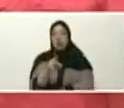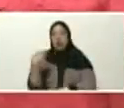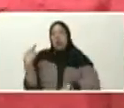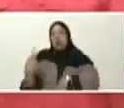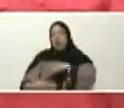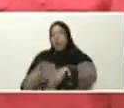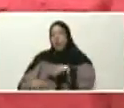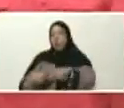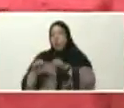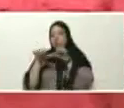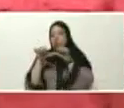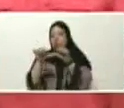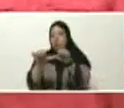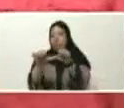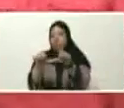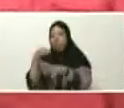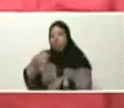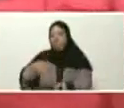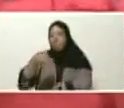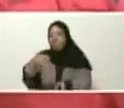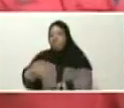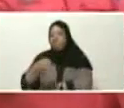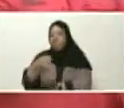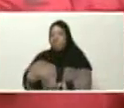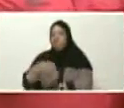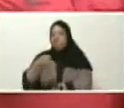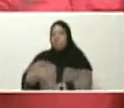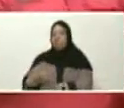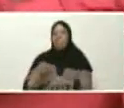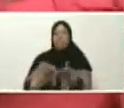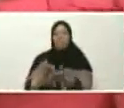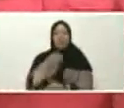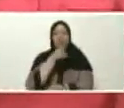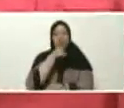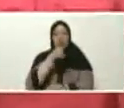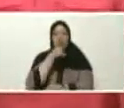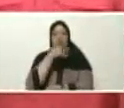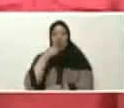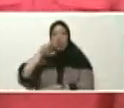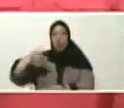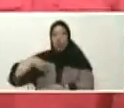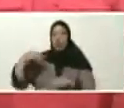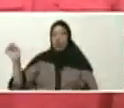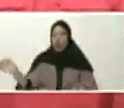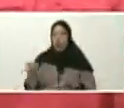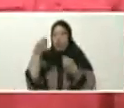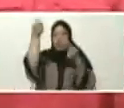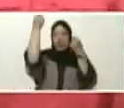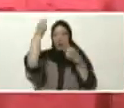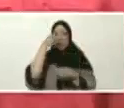Revolución permanente, revolución para siempre, es nuestra consigna.